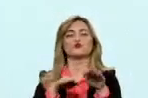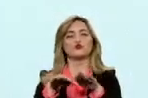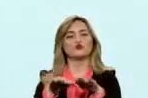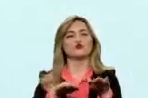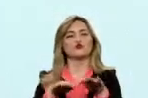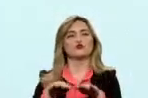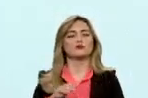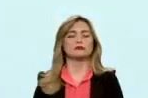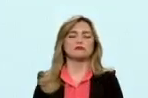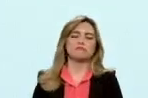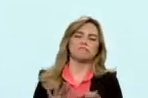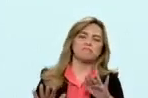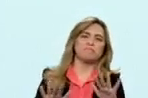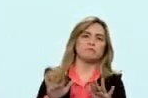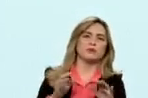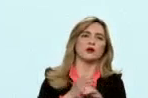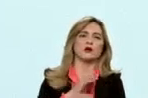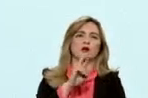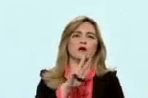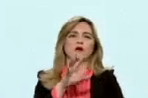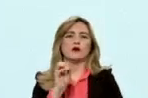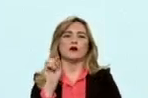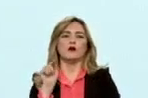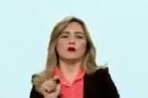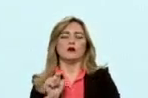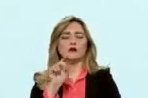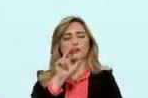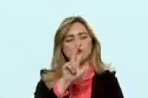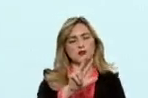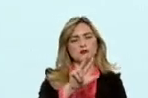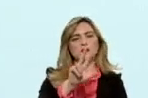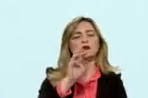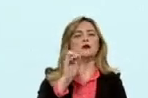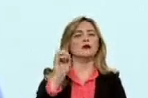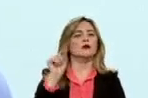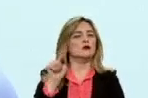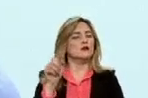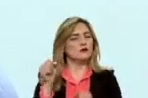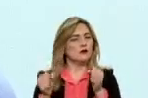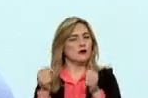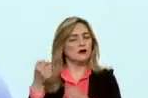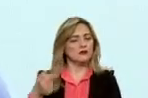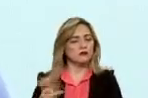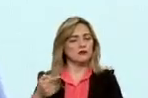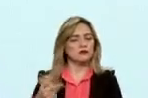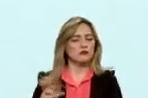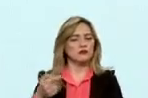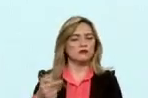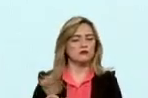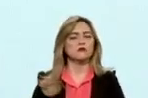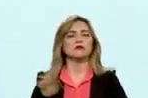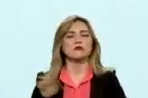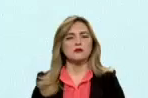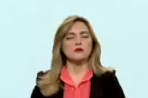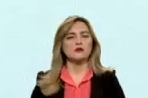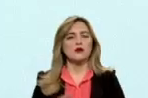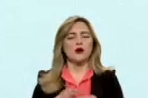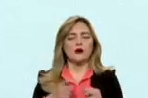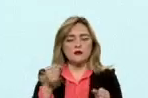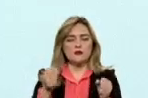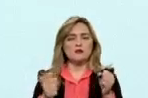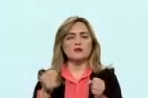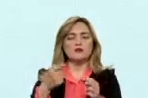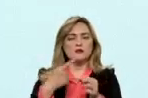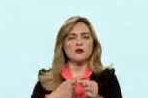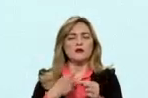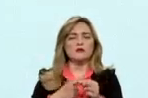circulación oscila entre los 250 mil y 300 mil vehículos día. Eso es lo que en Quito circula, porque hoy